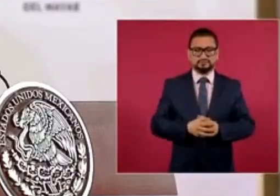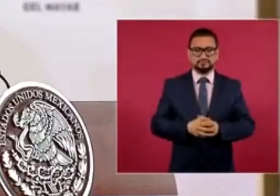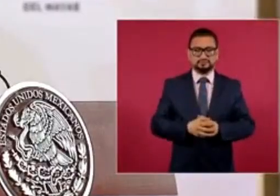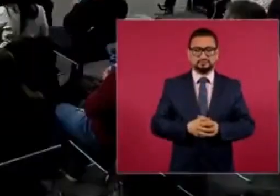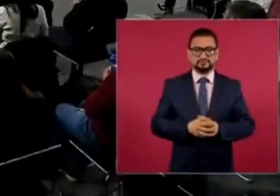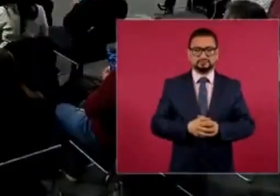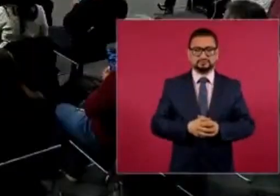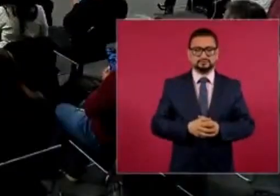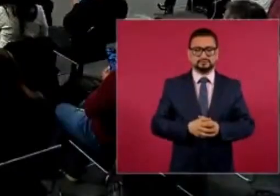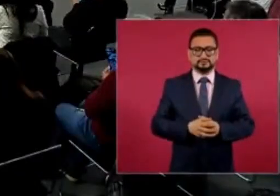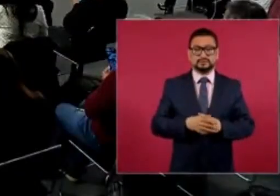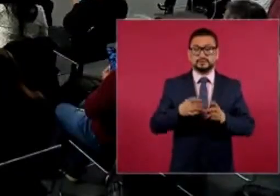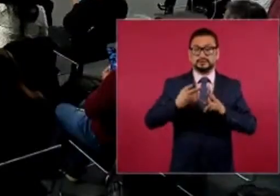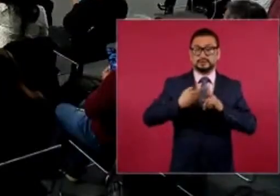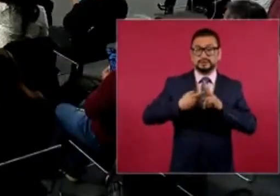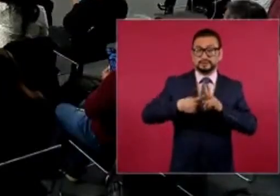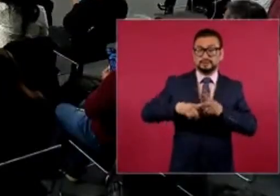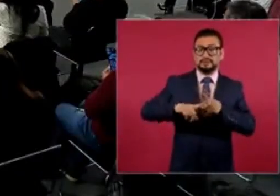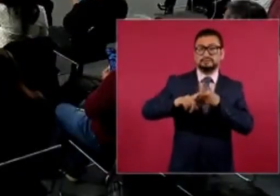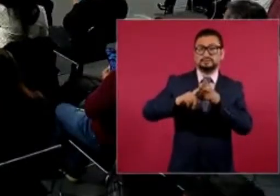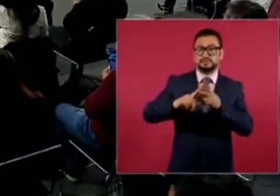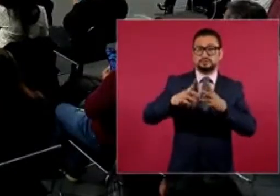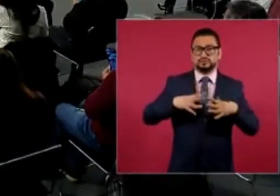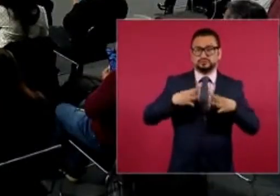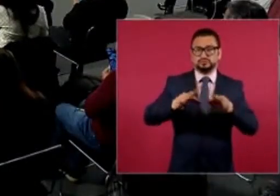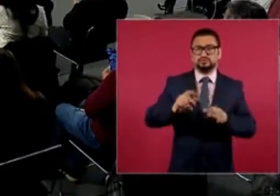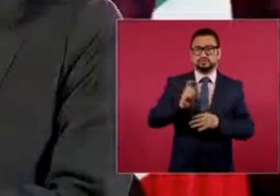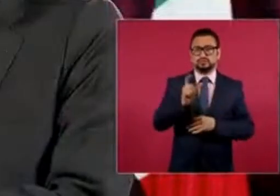que se inició con Zedillo